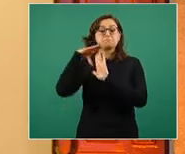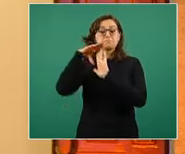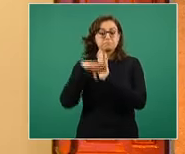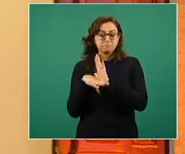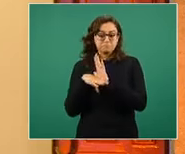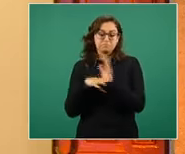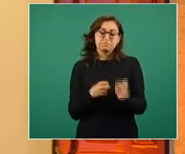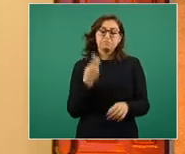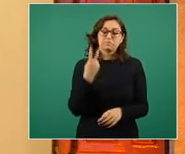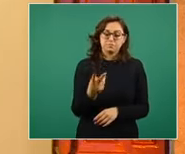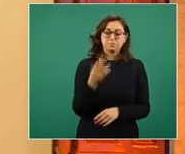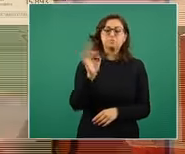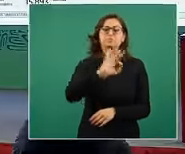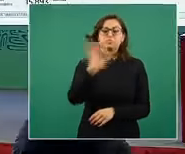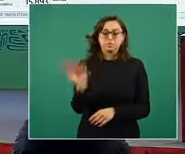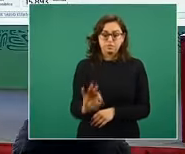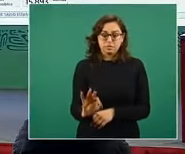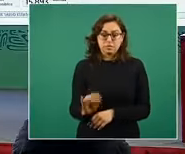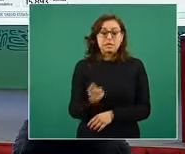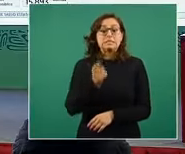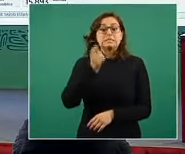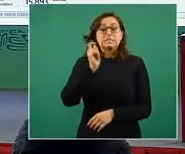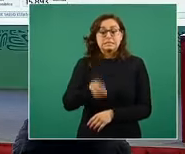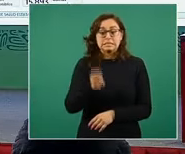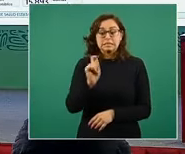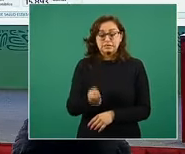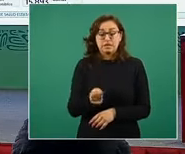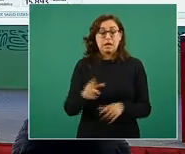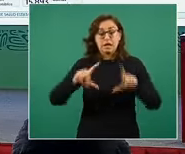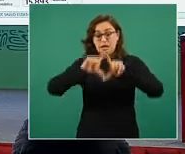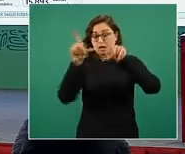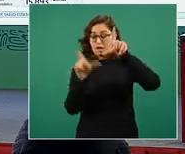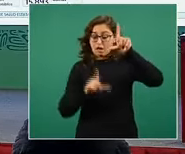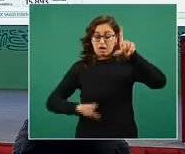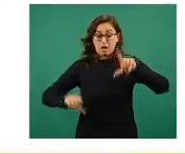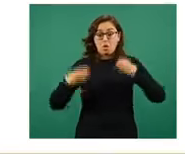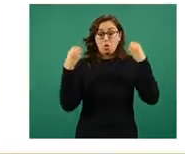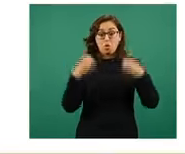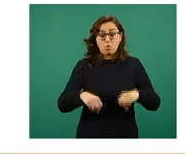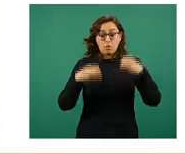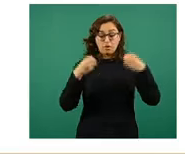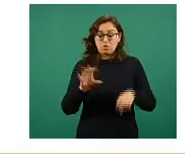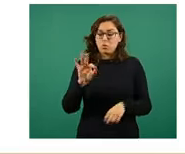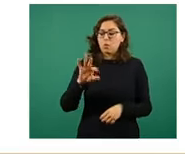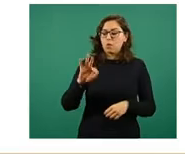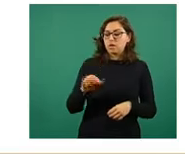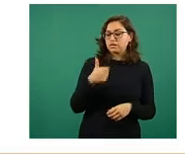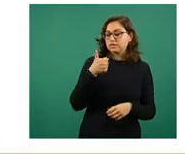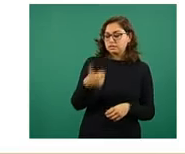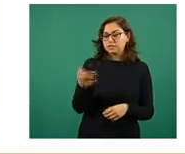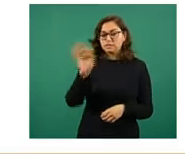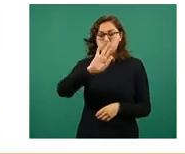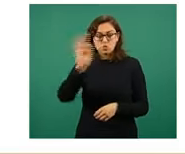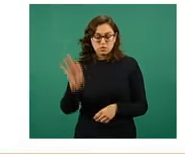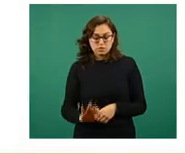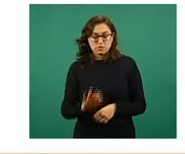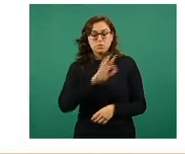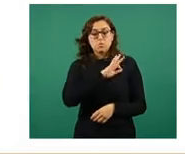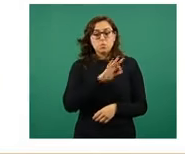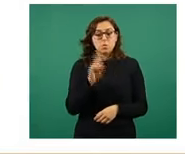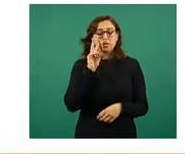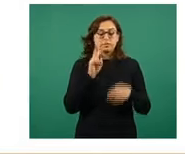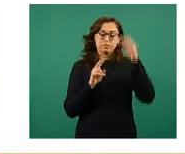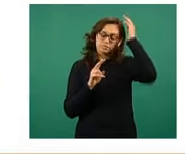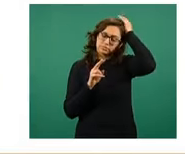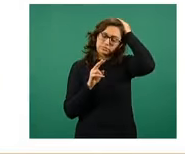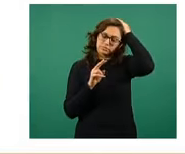2 puntos porcentuales, estamos en 46, y entonces cuando vemos precisamente los rangos que hemos estado manejando durante